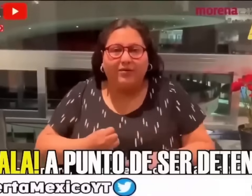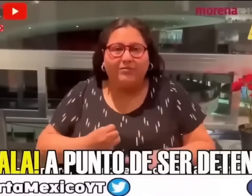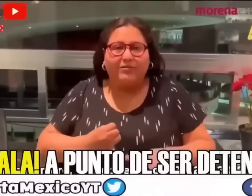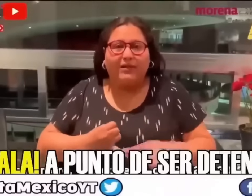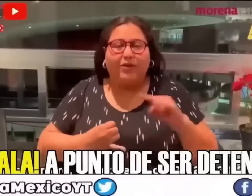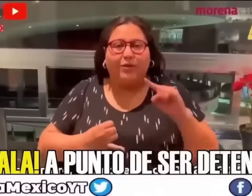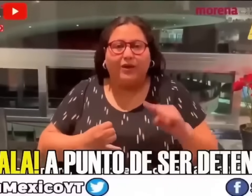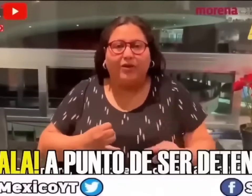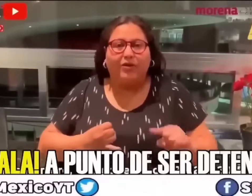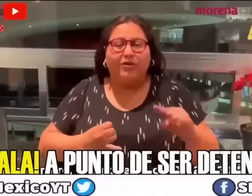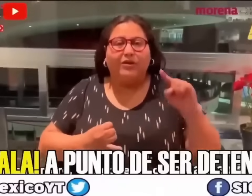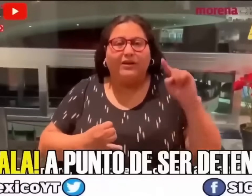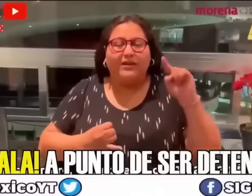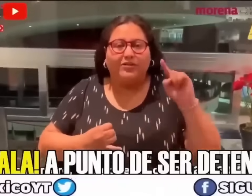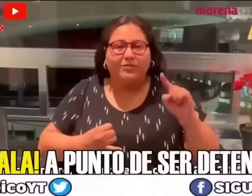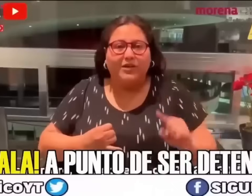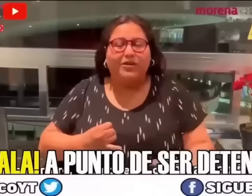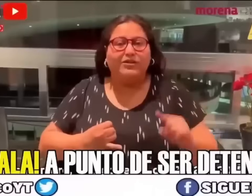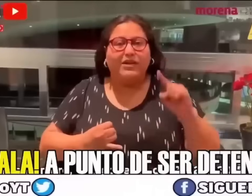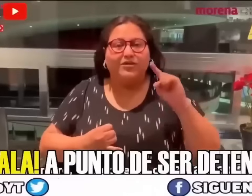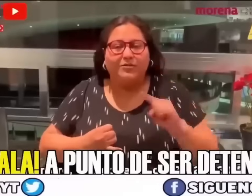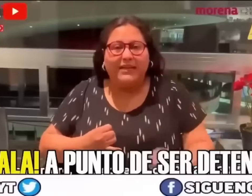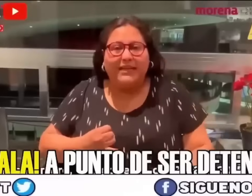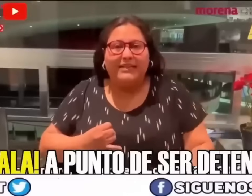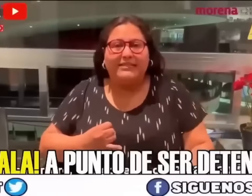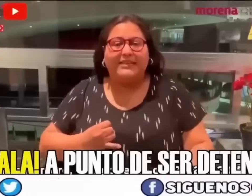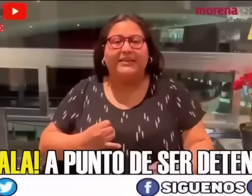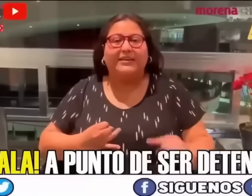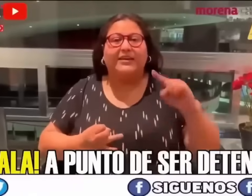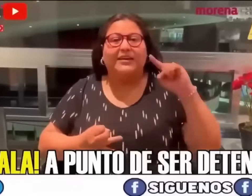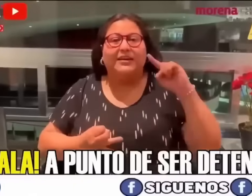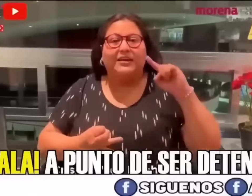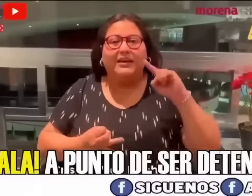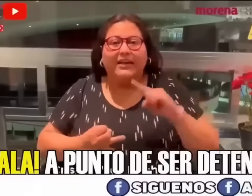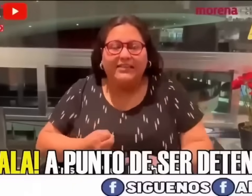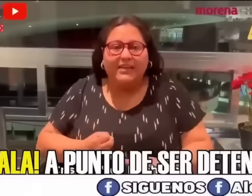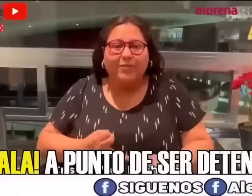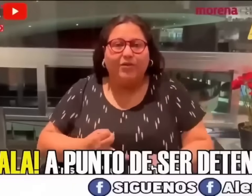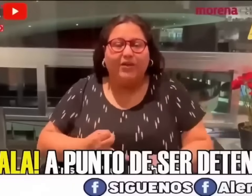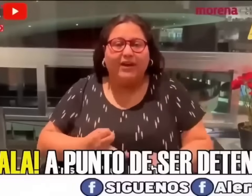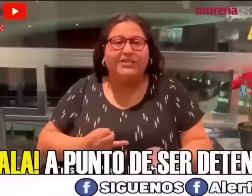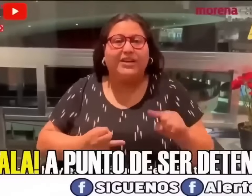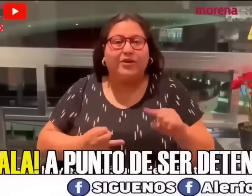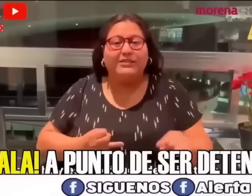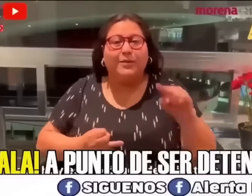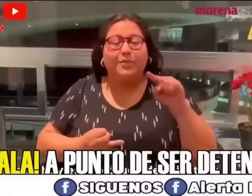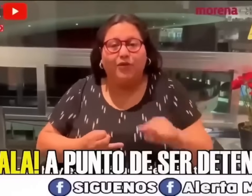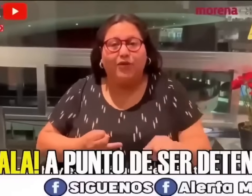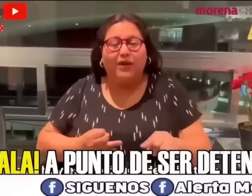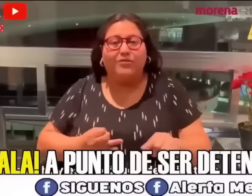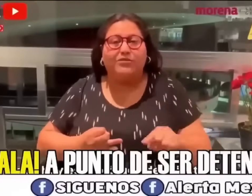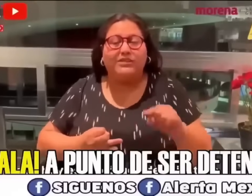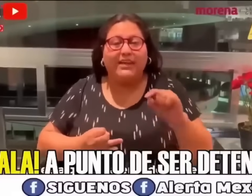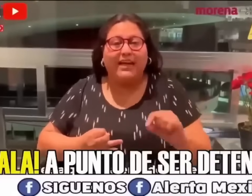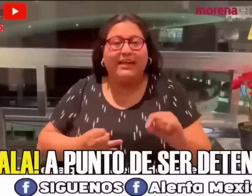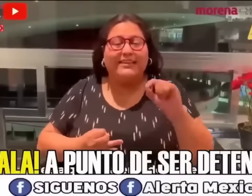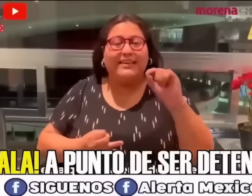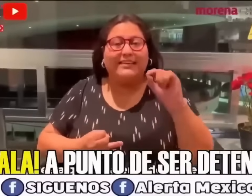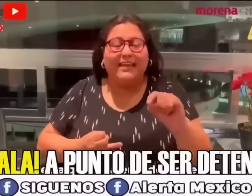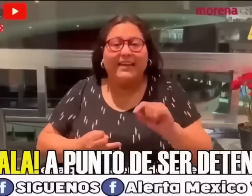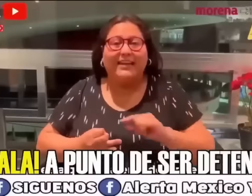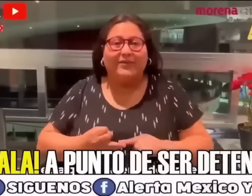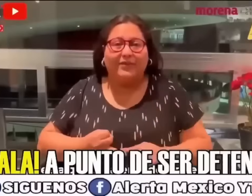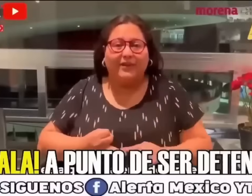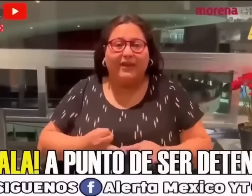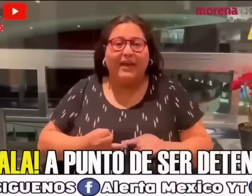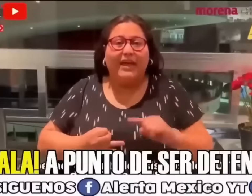Jorge Romero, que gobernó del 2012 al 2015, Cristian Bonrerich, que hoy está prófugo de la justicia y